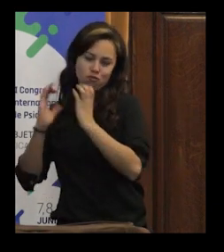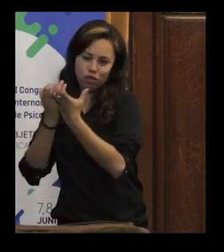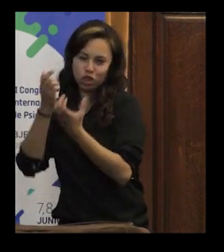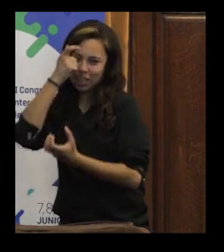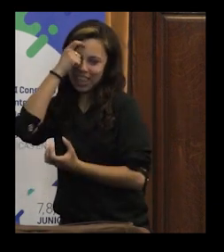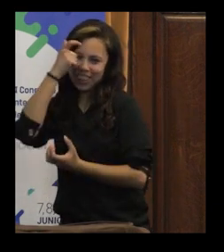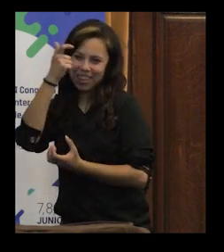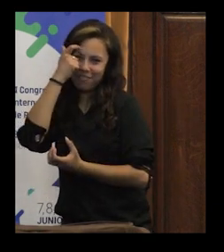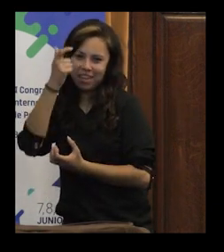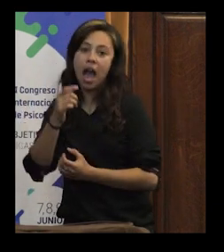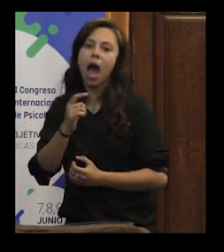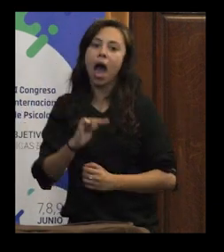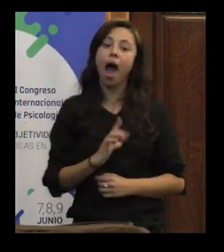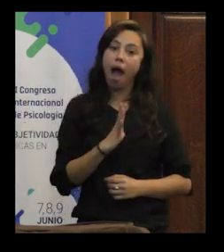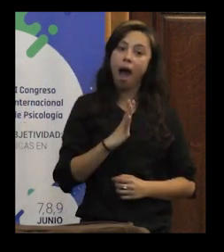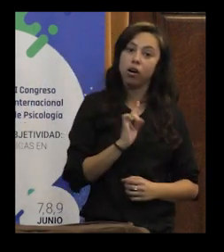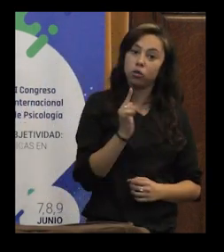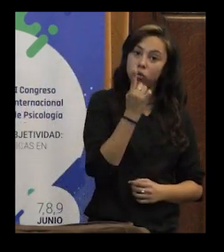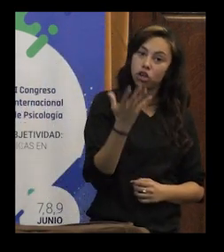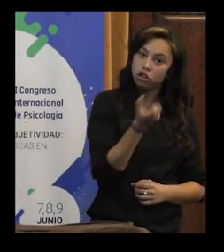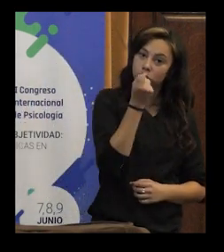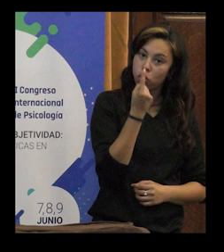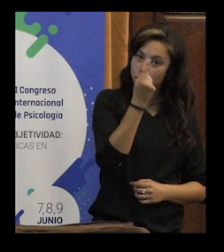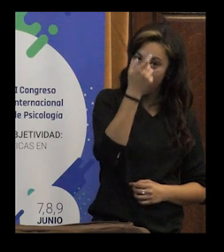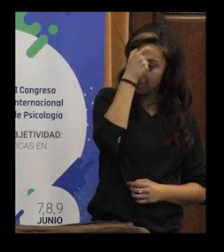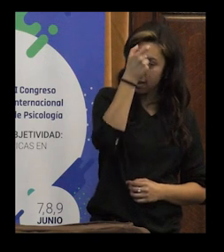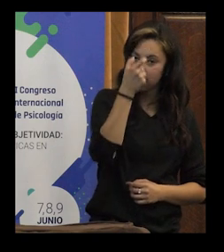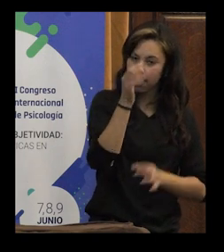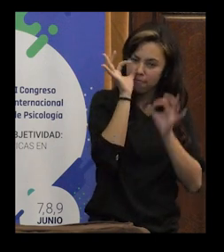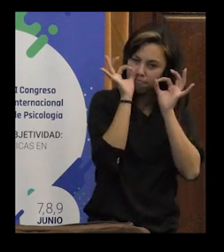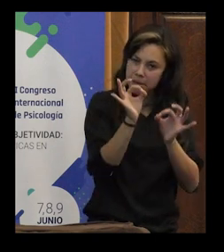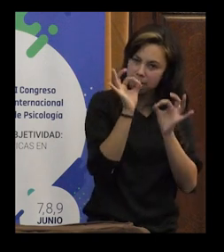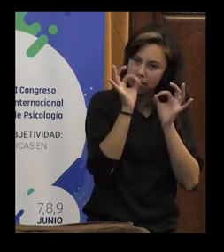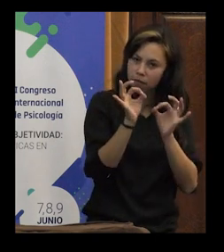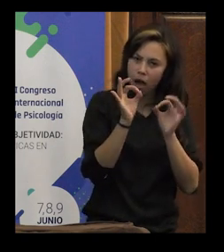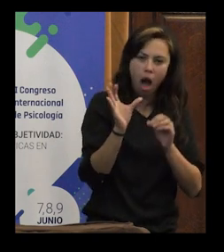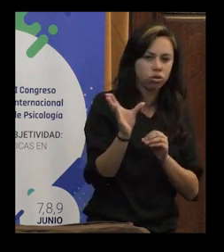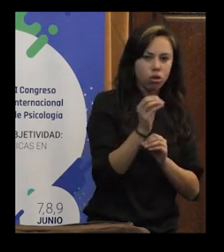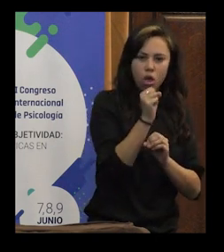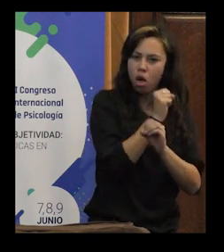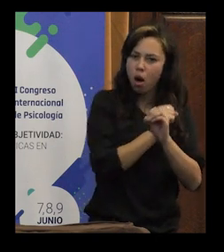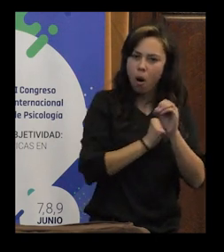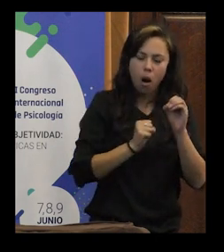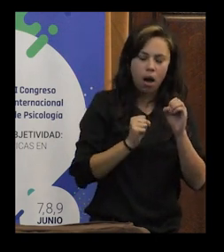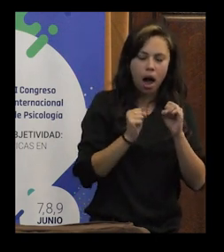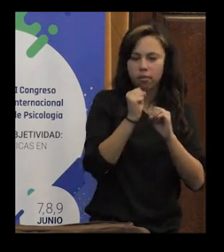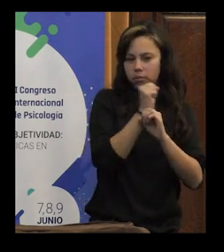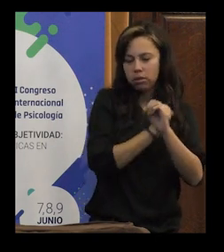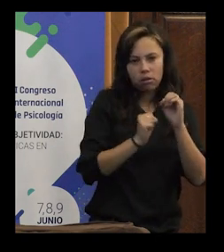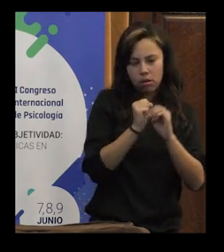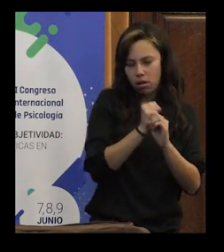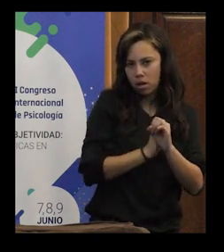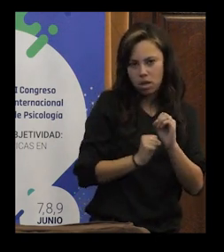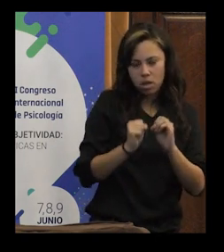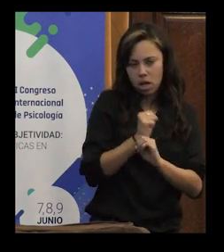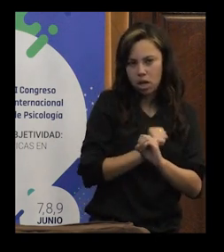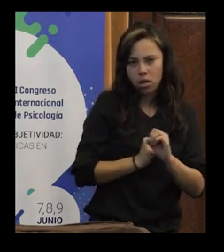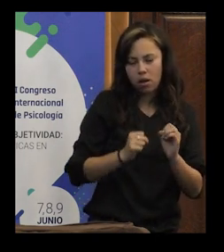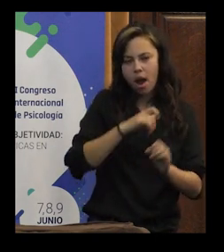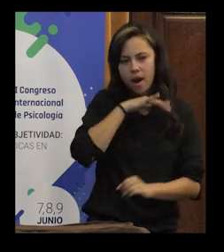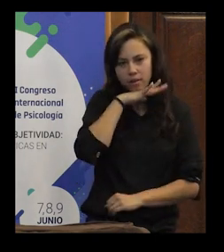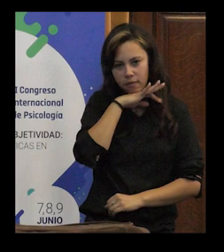ocurriendo ahora con la inteligencia artificial, ¿tá? Es porque luces